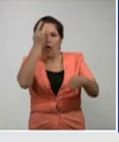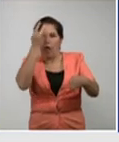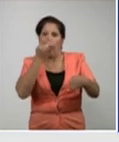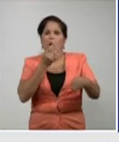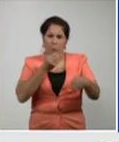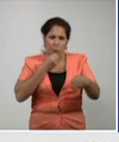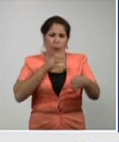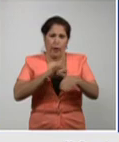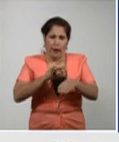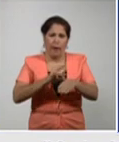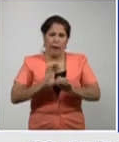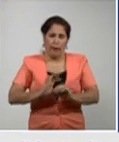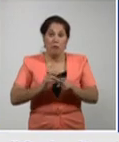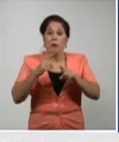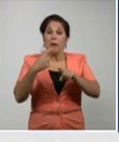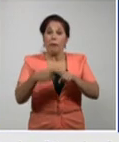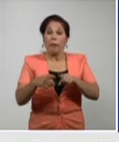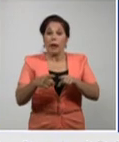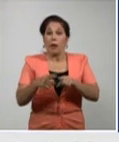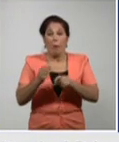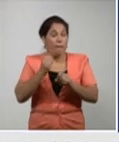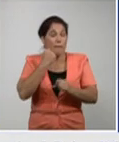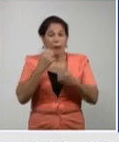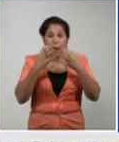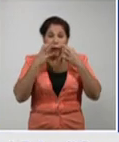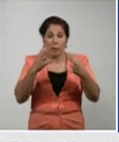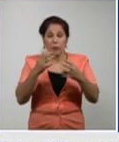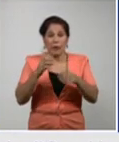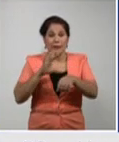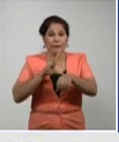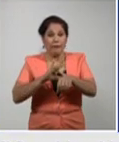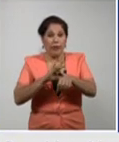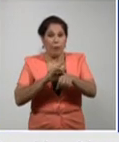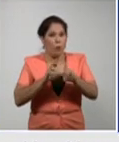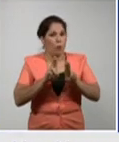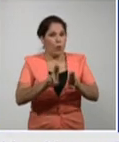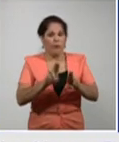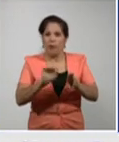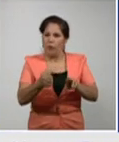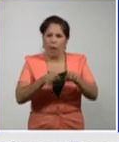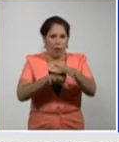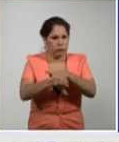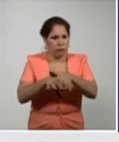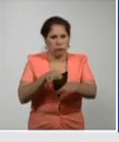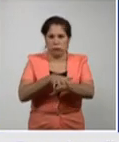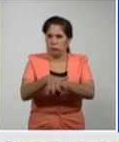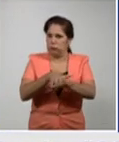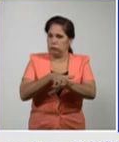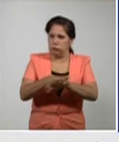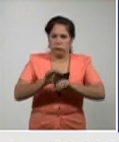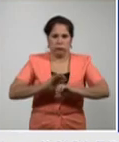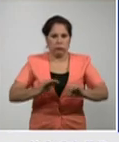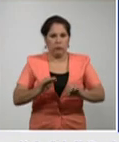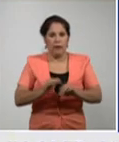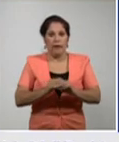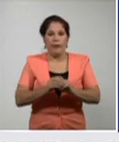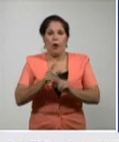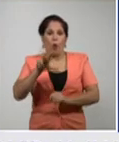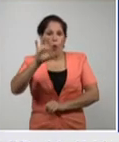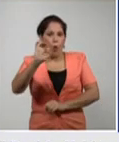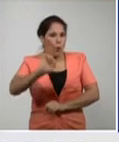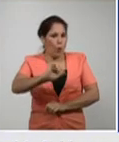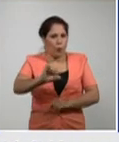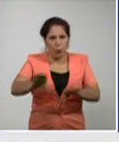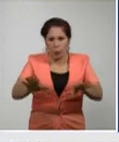Ahora, de que me contamine o no, también está. Si me lavo las manos, el riesgo es mayor. Si utilizo la solución desinfectante, el